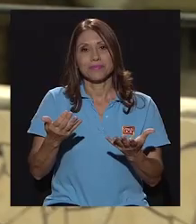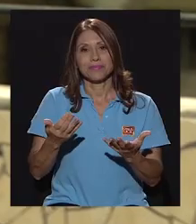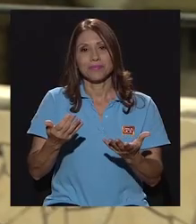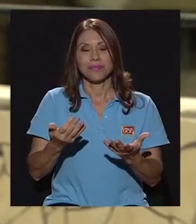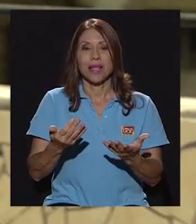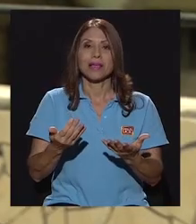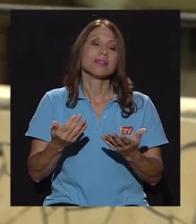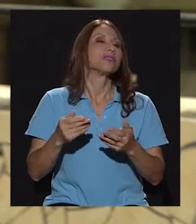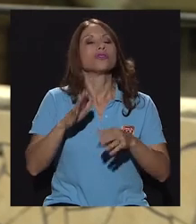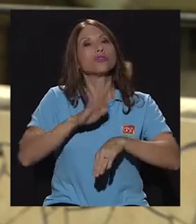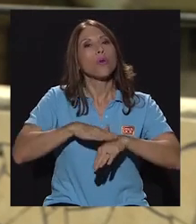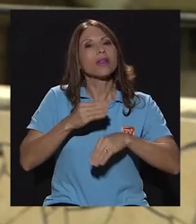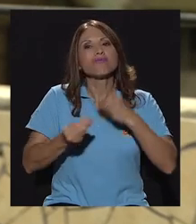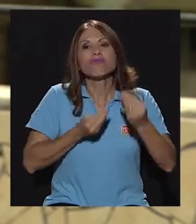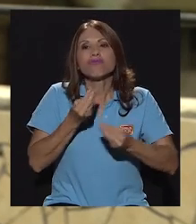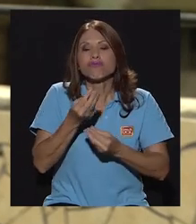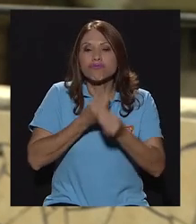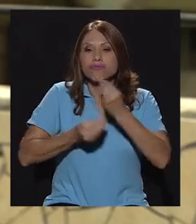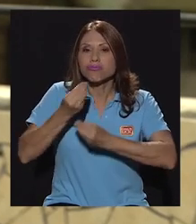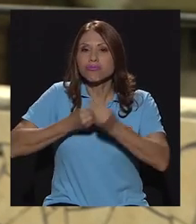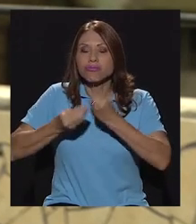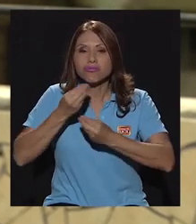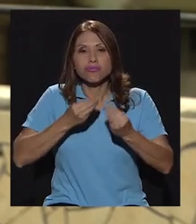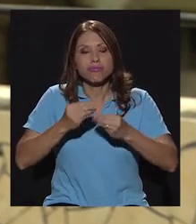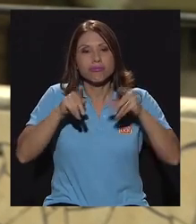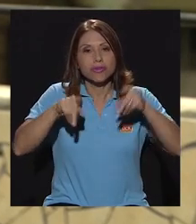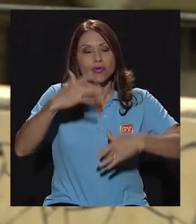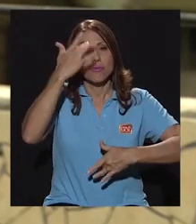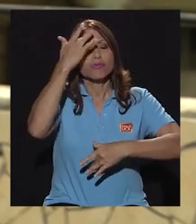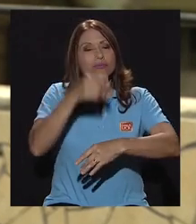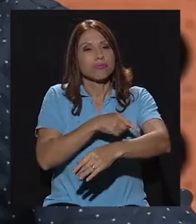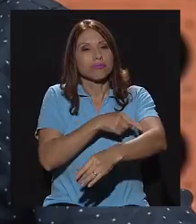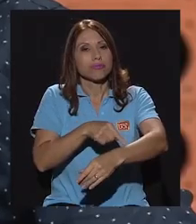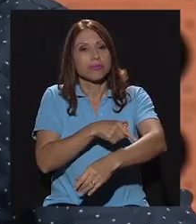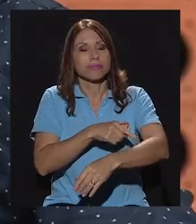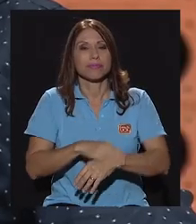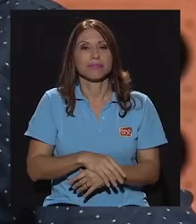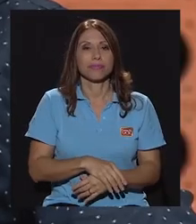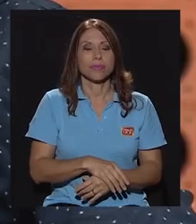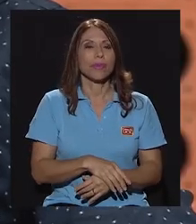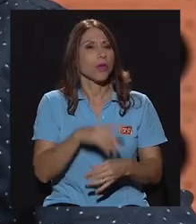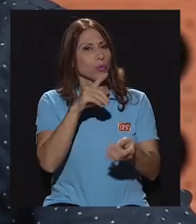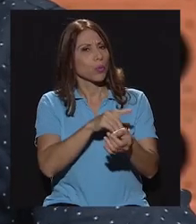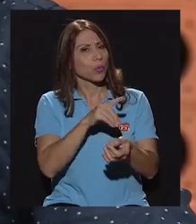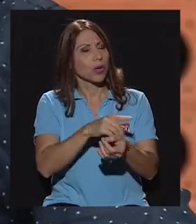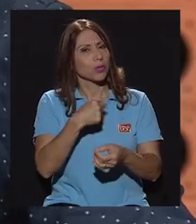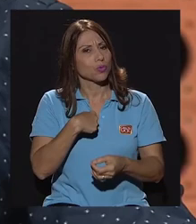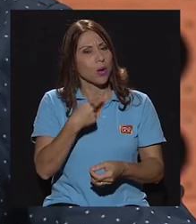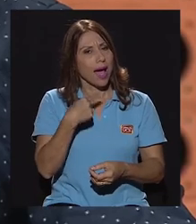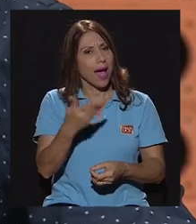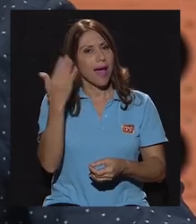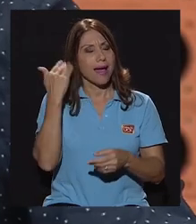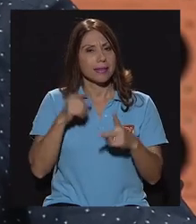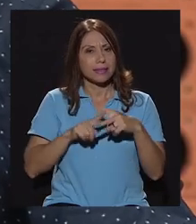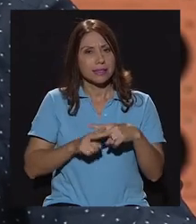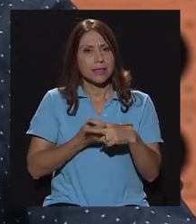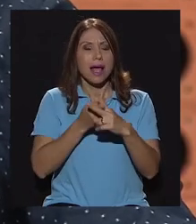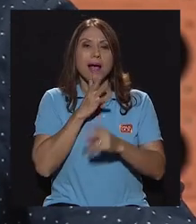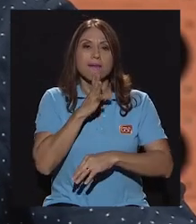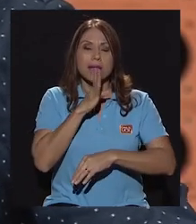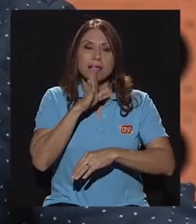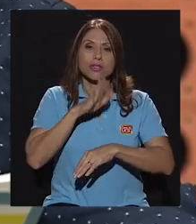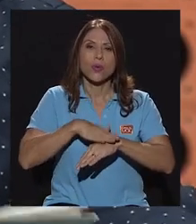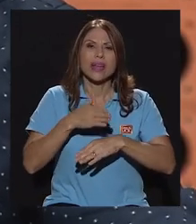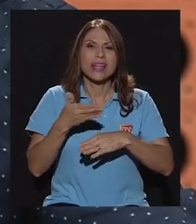poquito de lo que es el manejo nutricional en la diabetes. Doctora, yo en la introducción hablé de que es